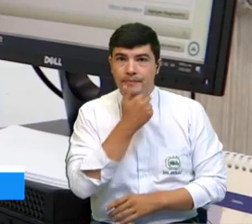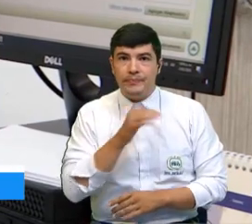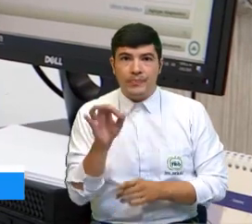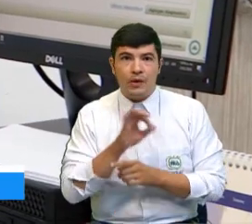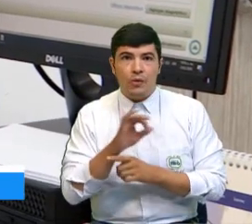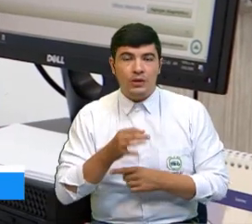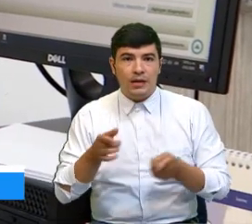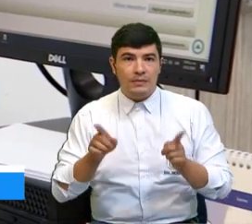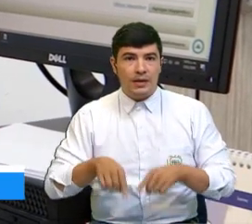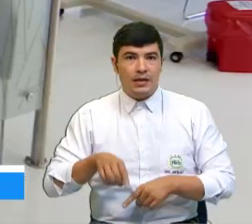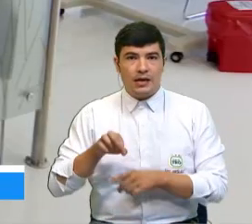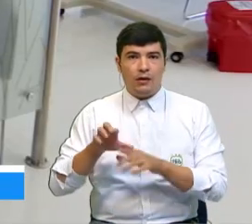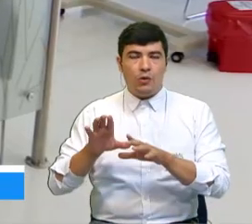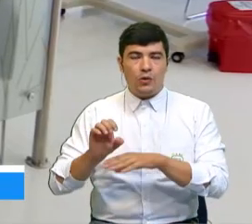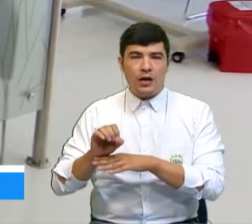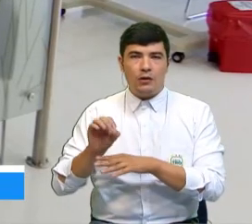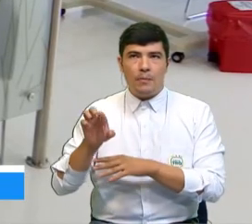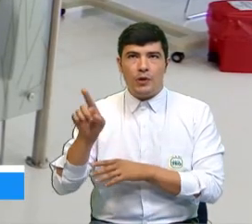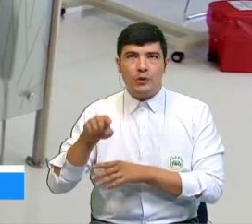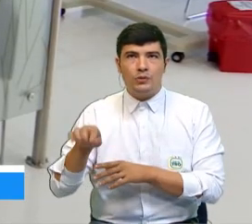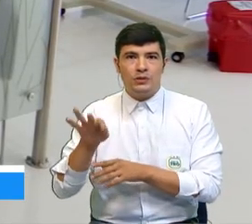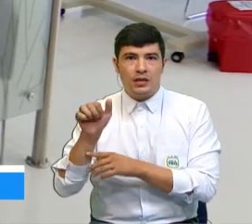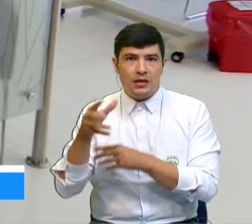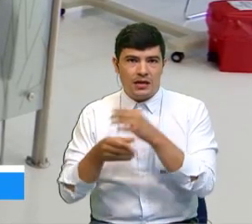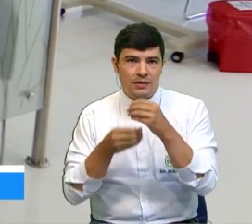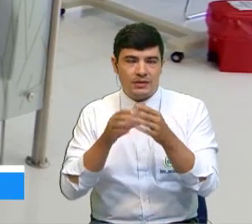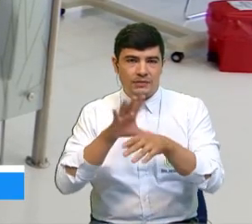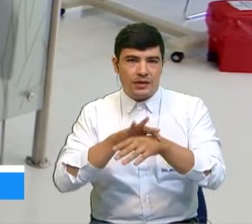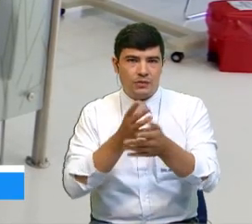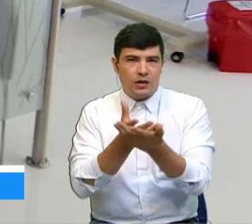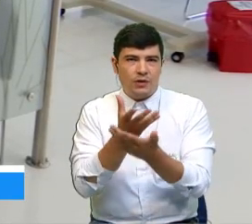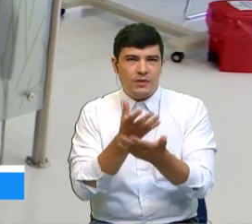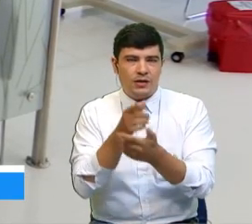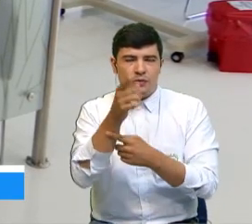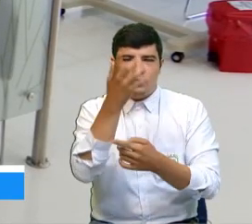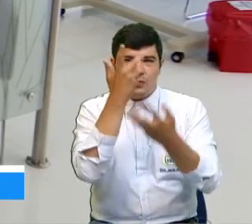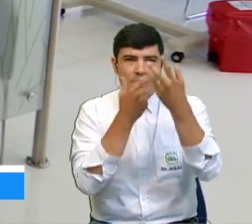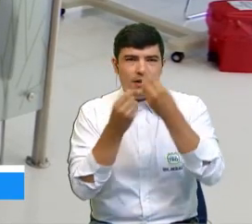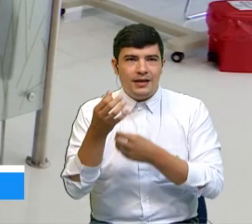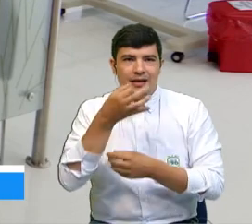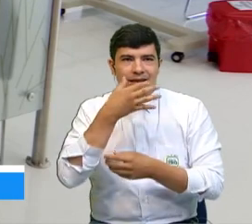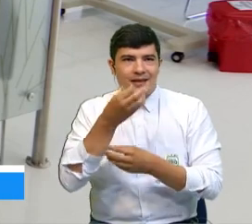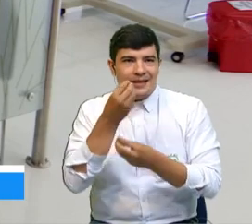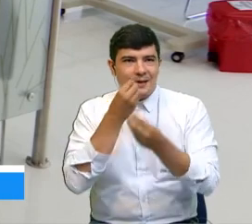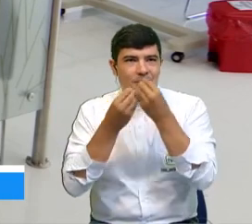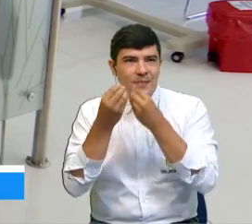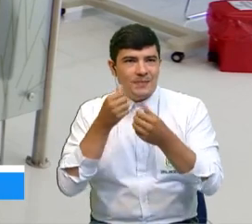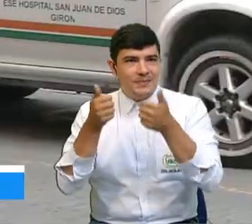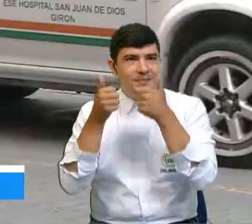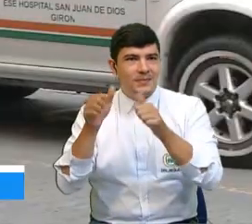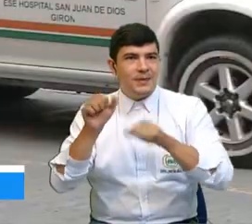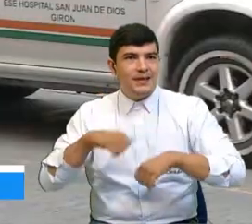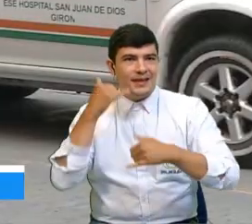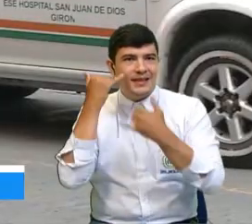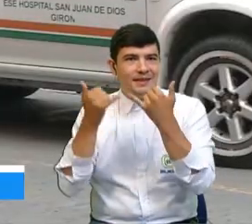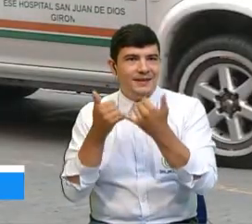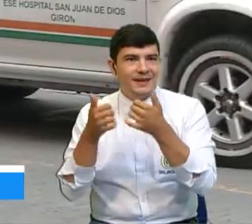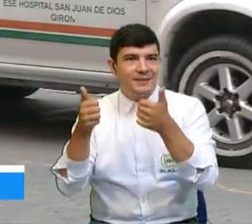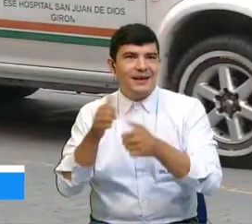realizarse chequeos médicos constantes y llevar dietas balanceadas para detectar a tiempo esa enfermedad